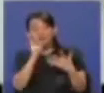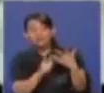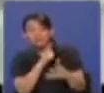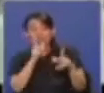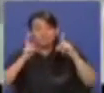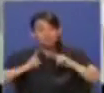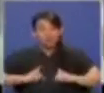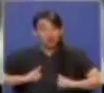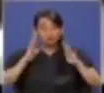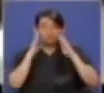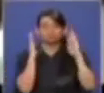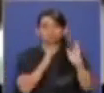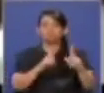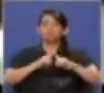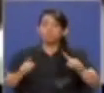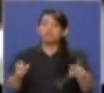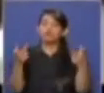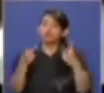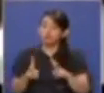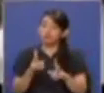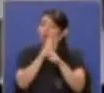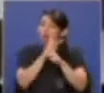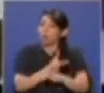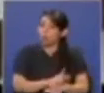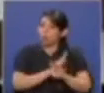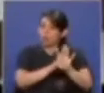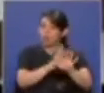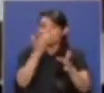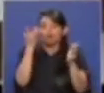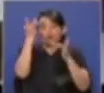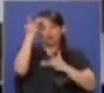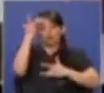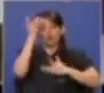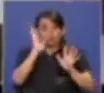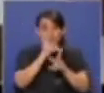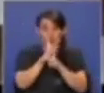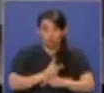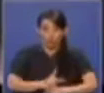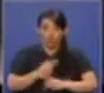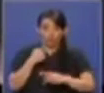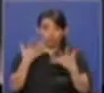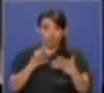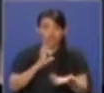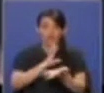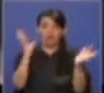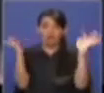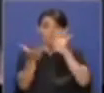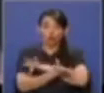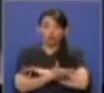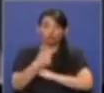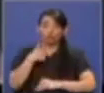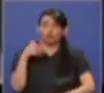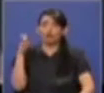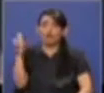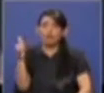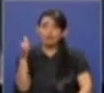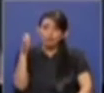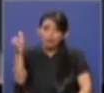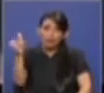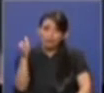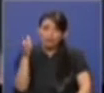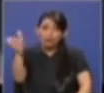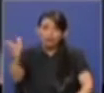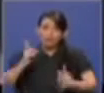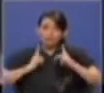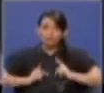salud, pero tenemos que también prevenir esas enfermedades. No queremos ser una revolución donde tengamos las salas de